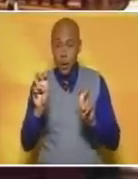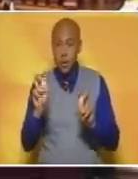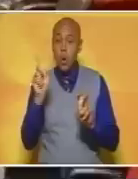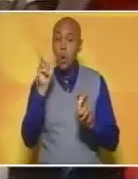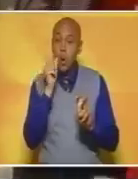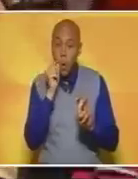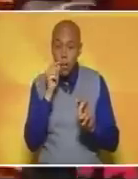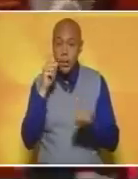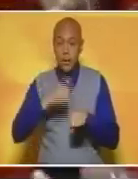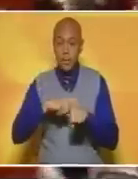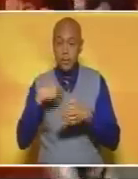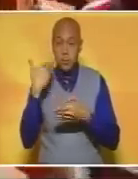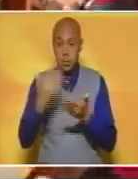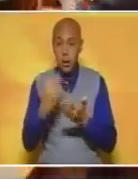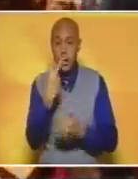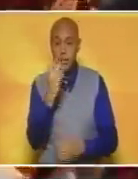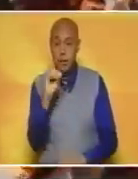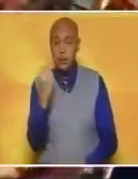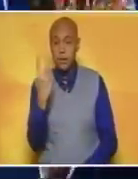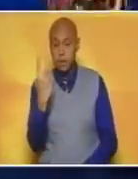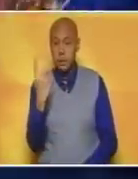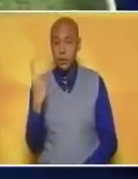el periodo hasta el 2021.